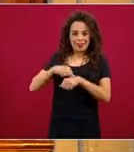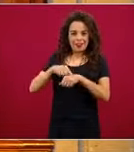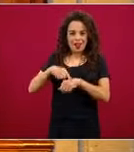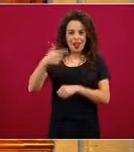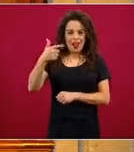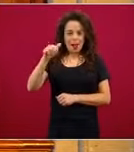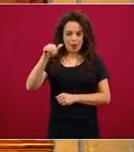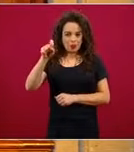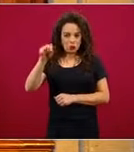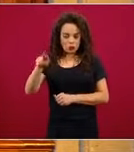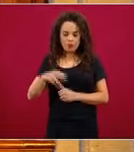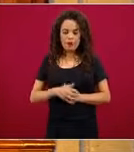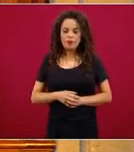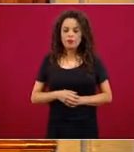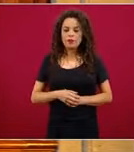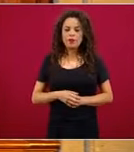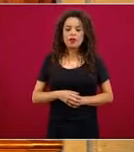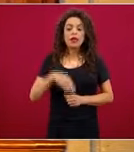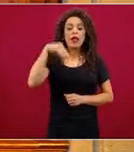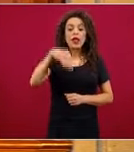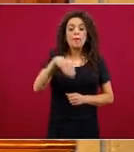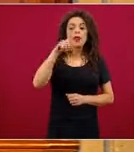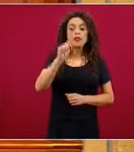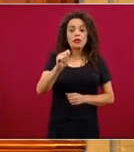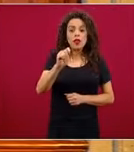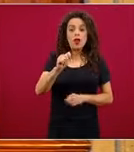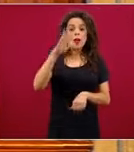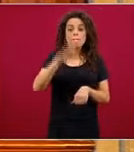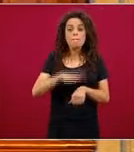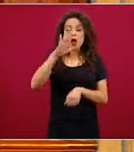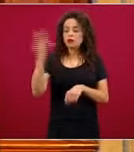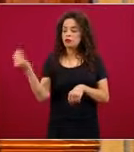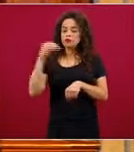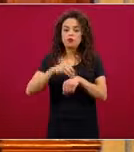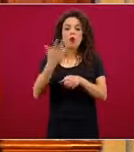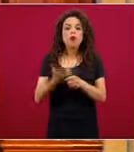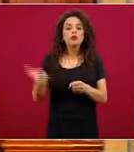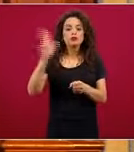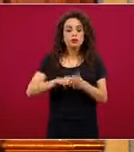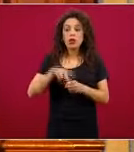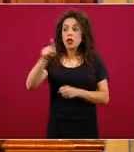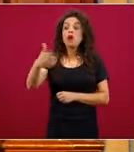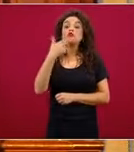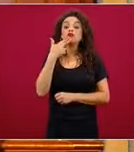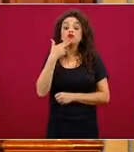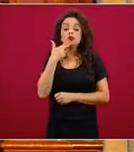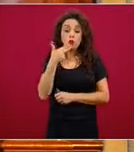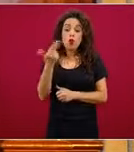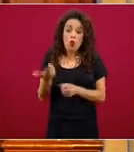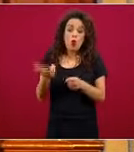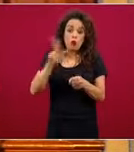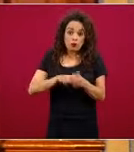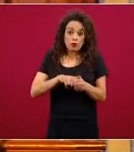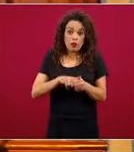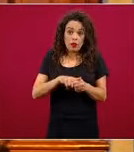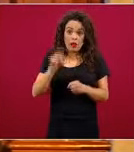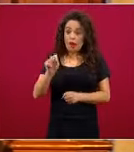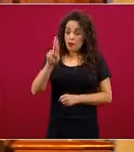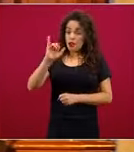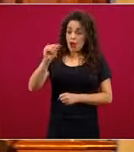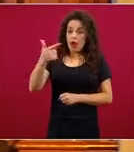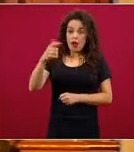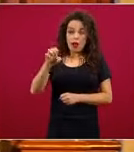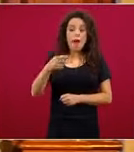el modelo de MT más el hospital, es decir, que sirve de hospital, pero además sirve de triage, pero